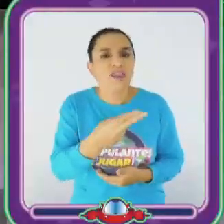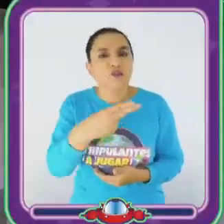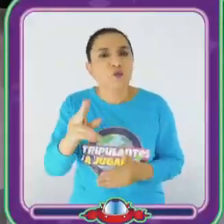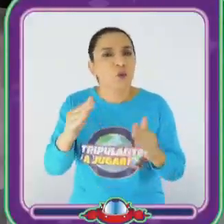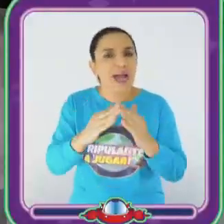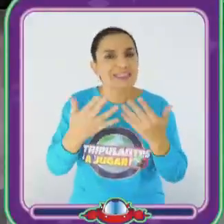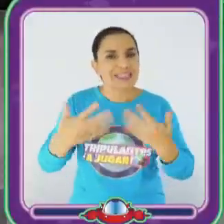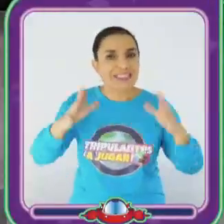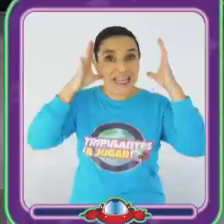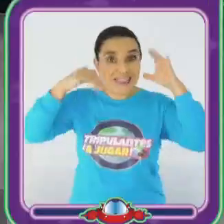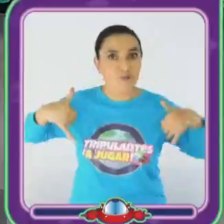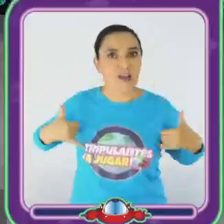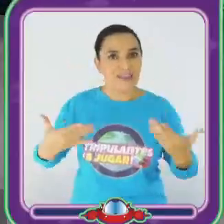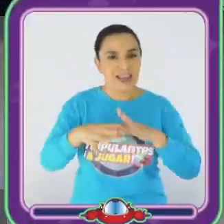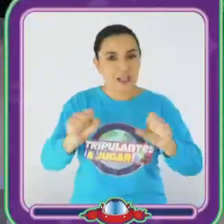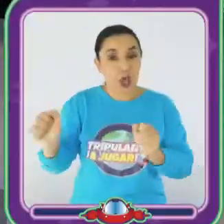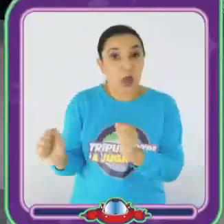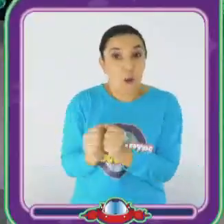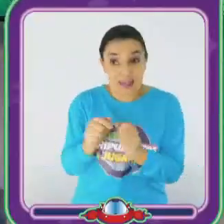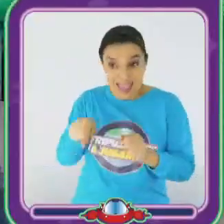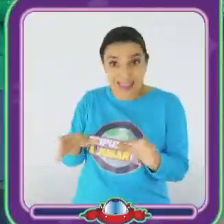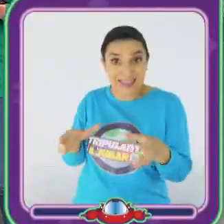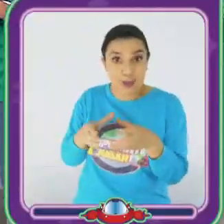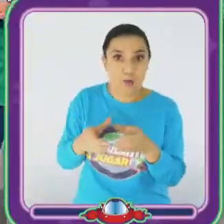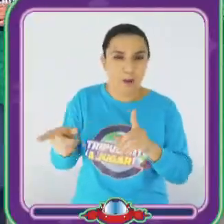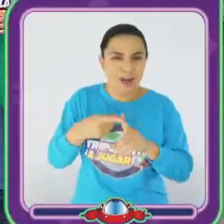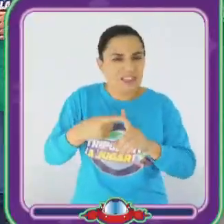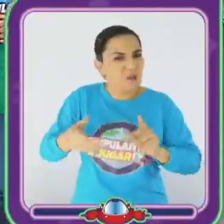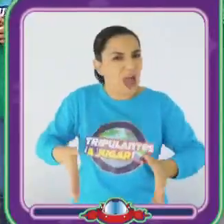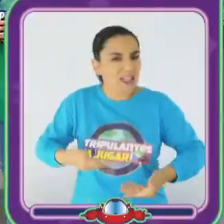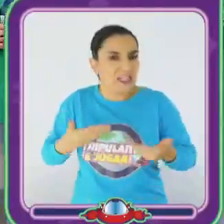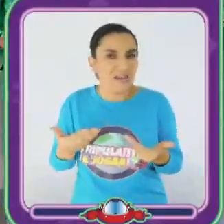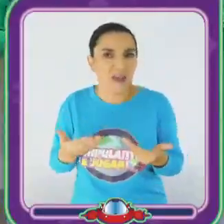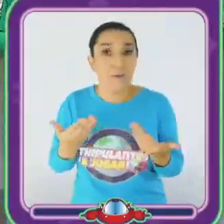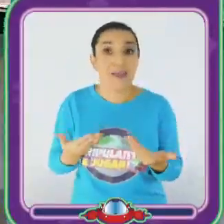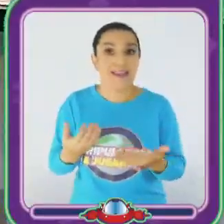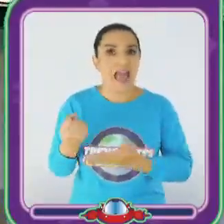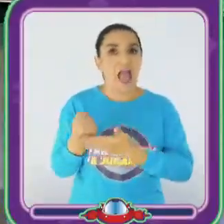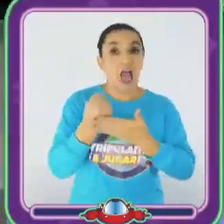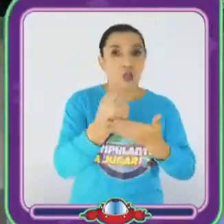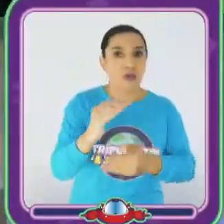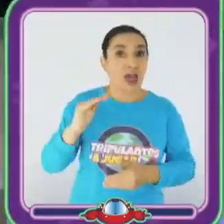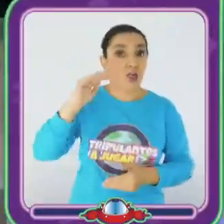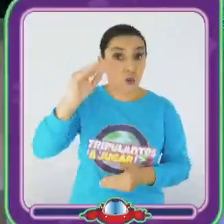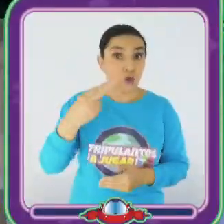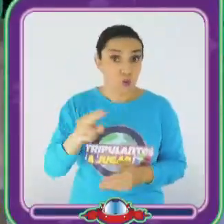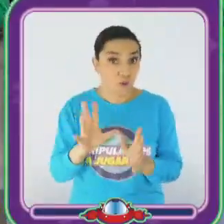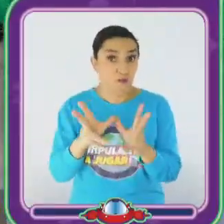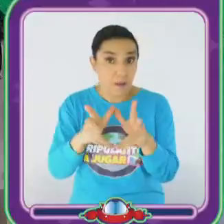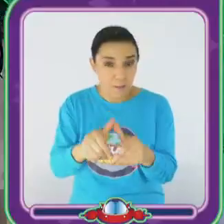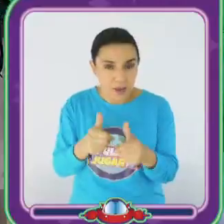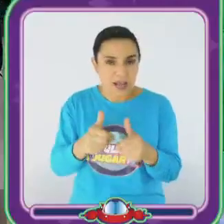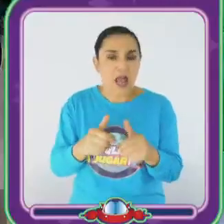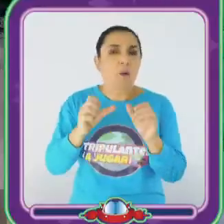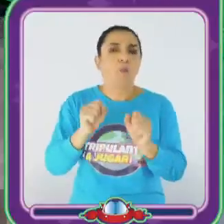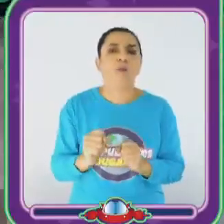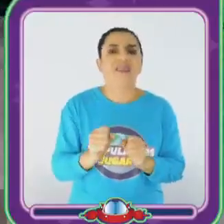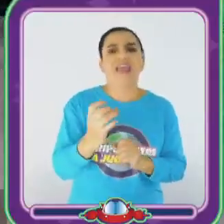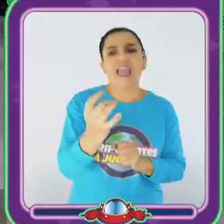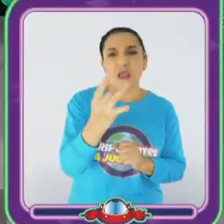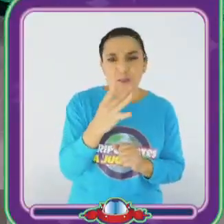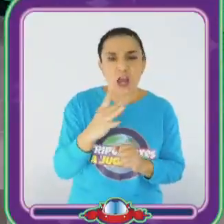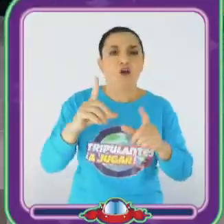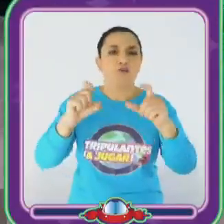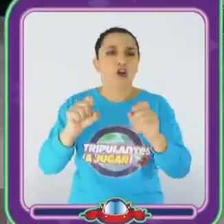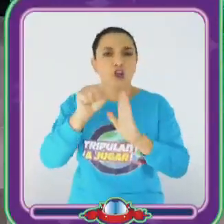casa, ¿están listos, tripulantes? Podrán acompañar a esta tripulación y participar activamente. Con ayuda de un adulto de su familia, pueden